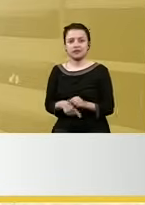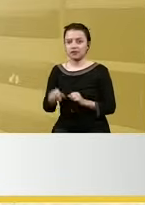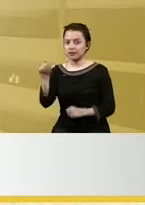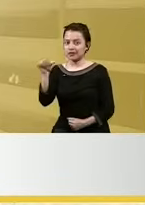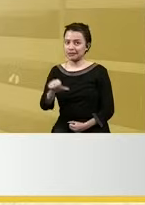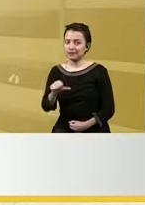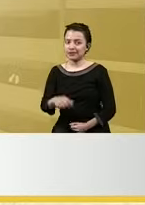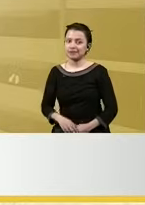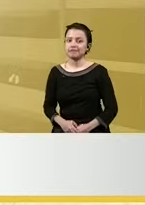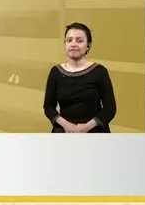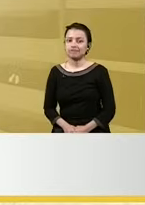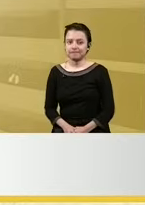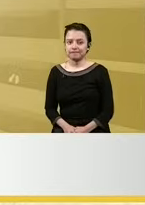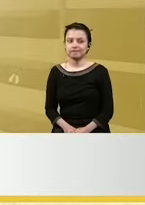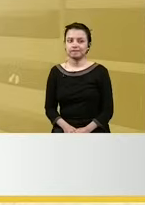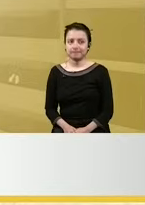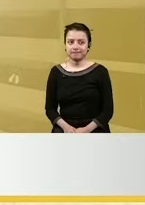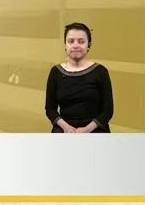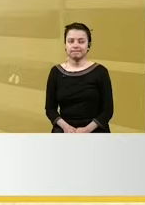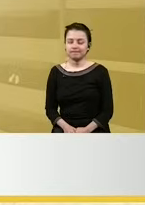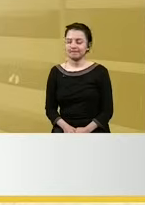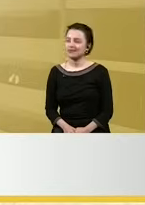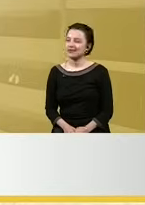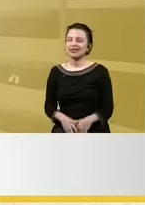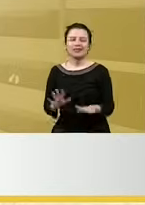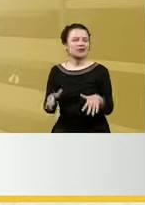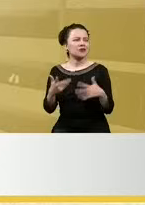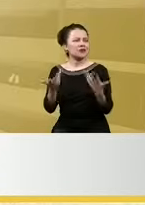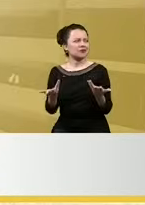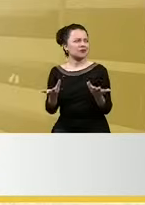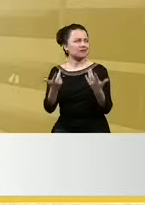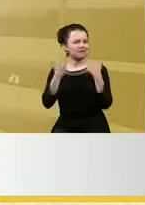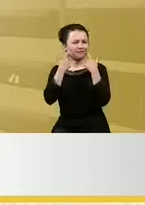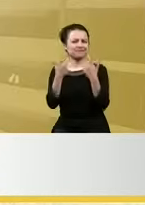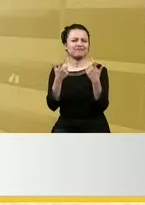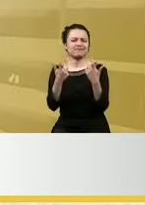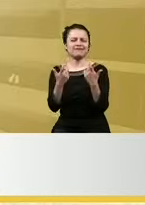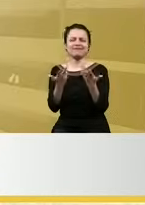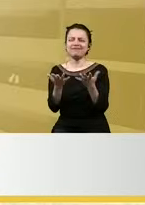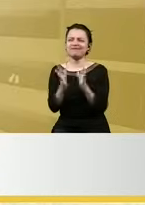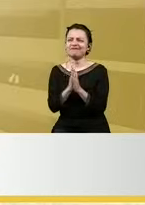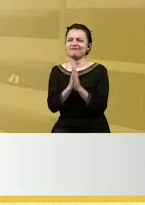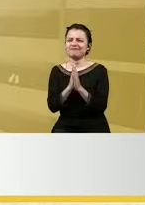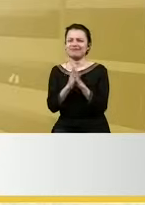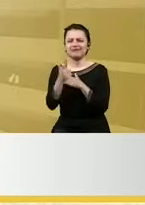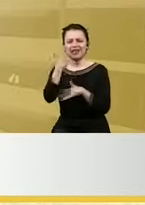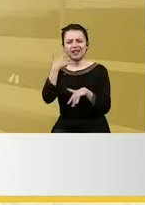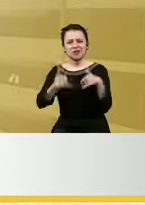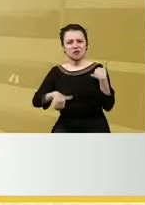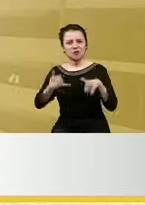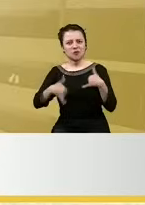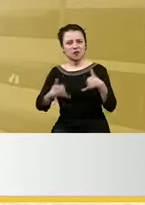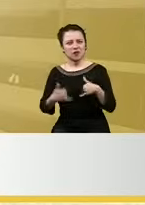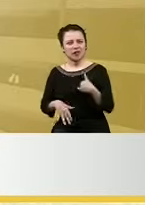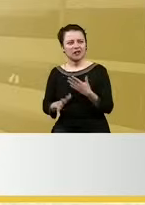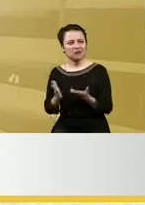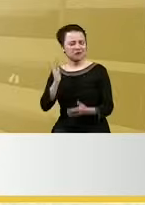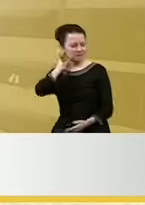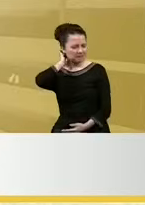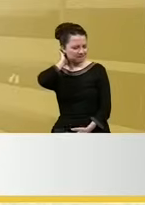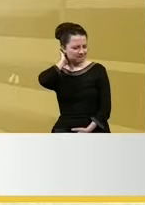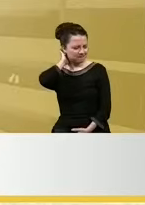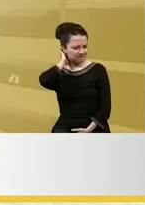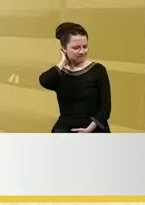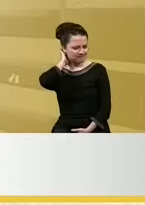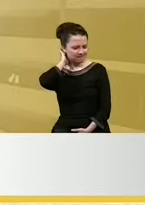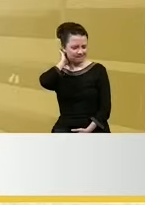que no tienen que hacer nuestros oyentes y nuestros televidentes. Eso es increíble. ¿Cómo han cogido prácticamente, no, pero además, de recreo además, al Transmilenio? Pues